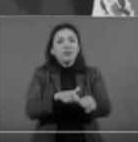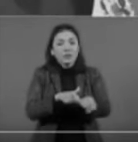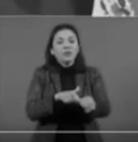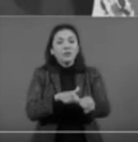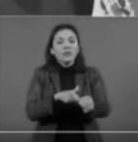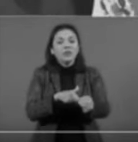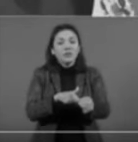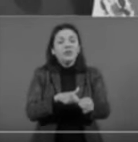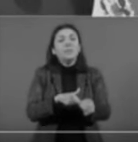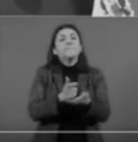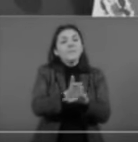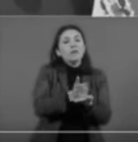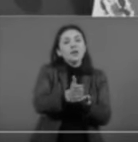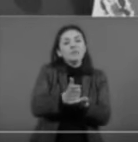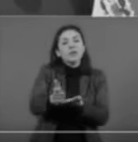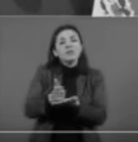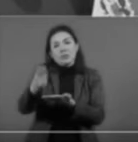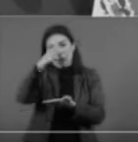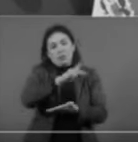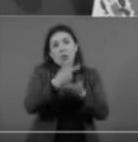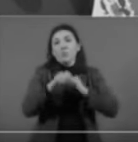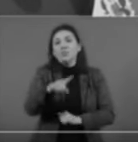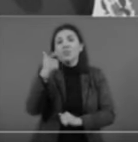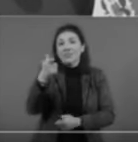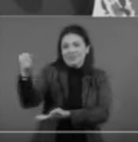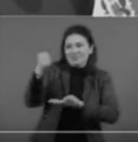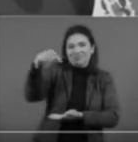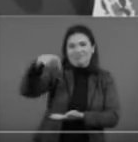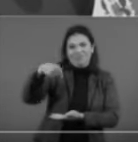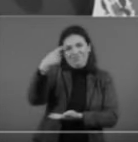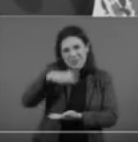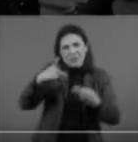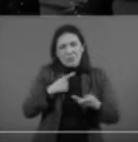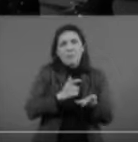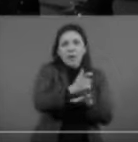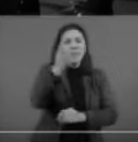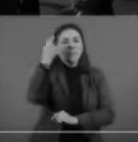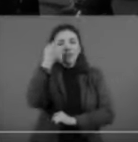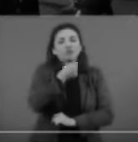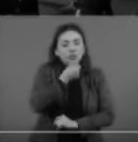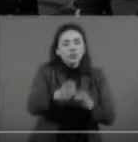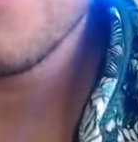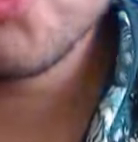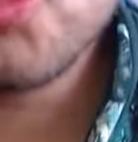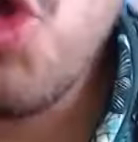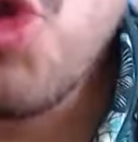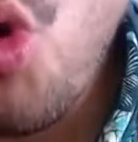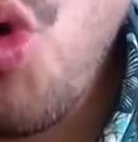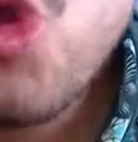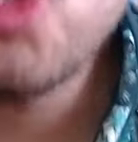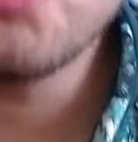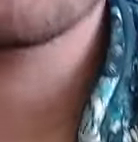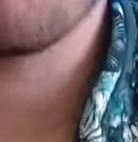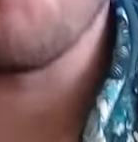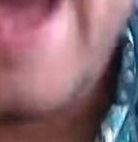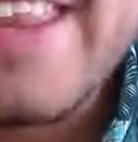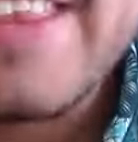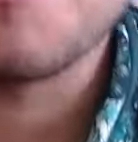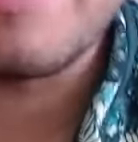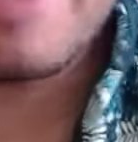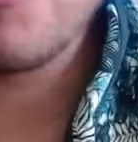eh financiando del presupuesto público las pensiones a adultos mayores las pensiones a personas son unos